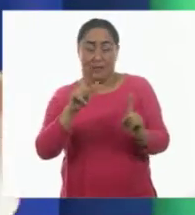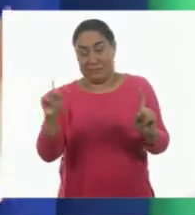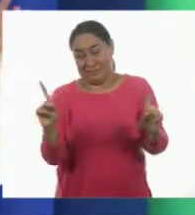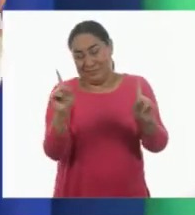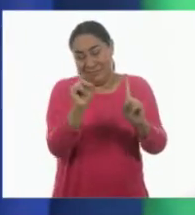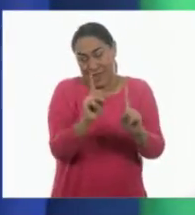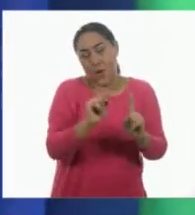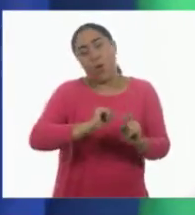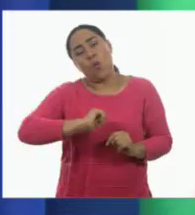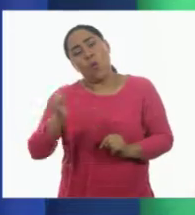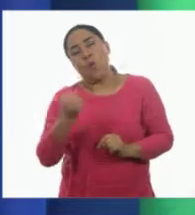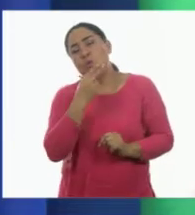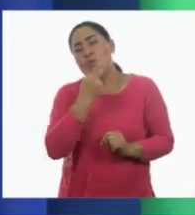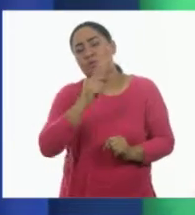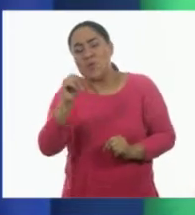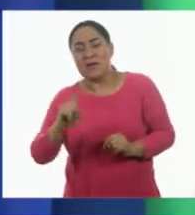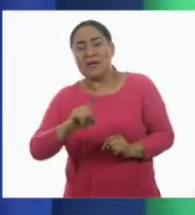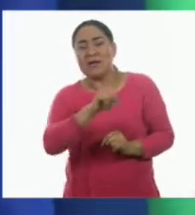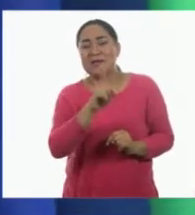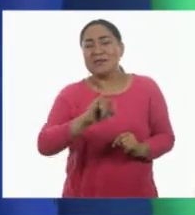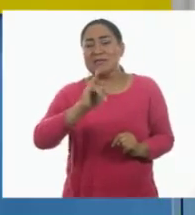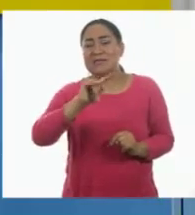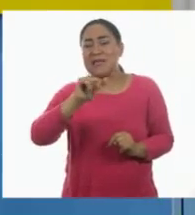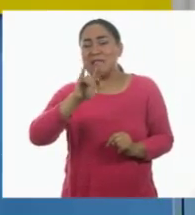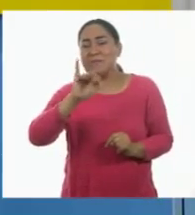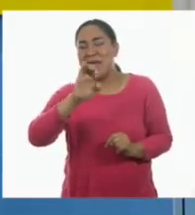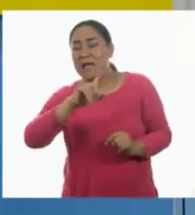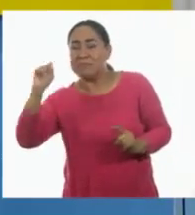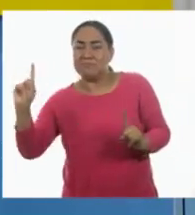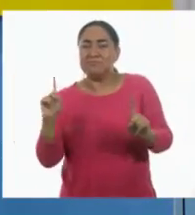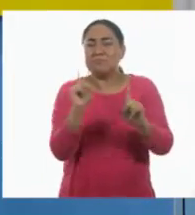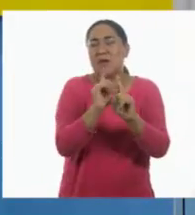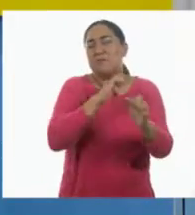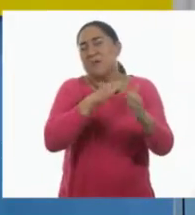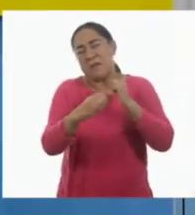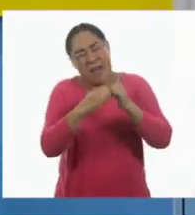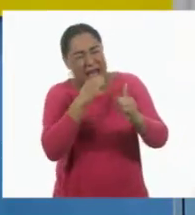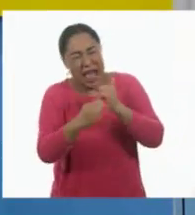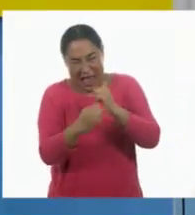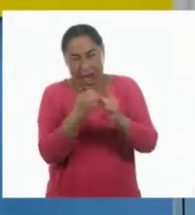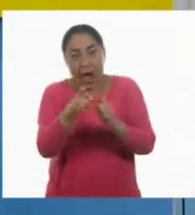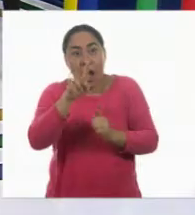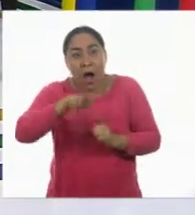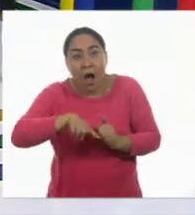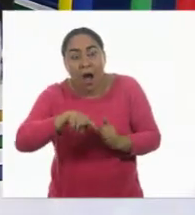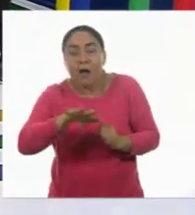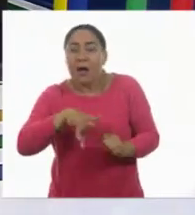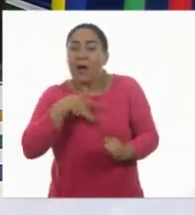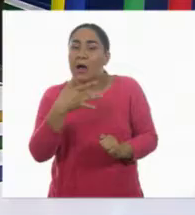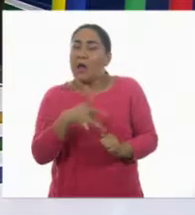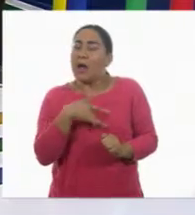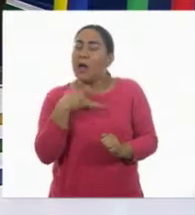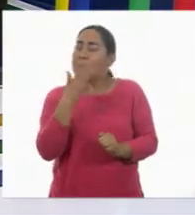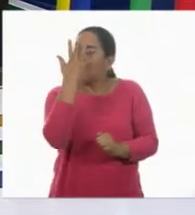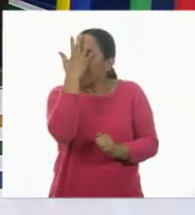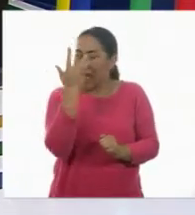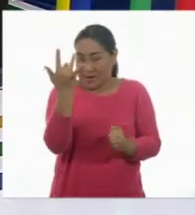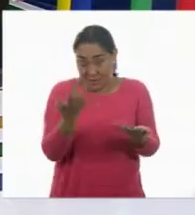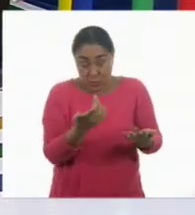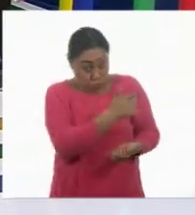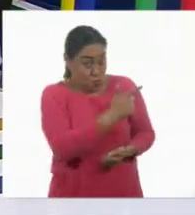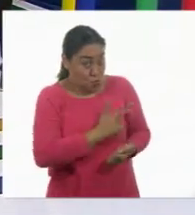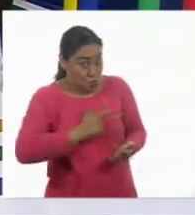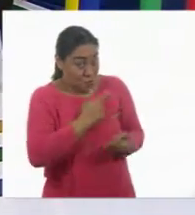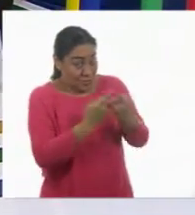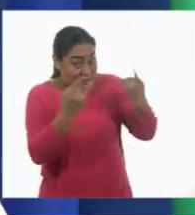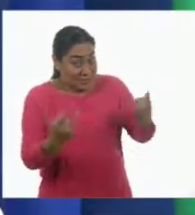Citlaltépec un poco a enredar esta historia y ese relato puede ser más mágico. ¿Sí? ¿Te gustan los relatos mágicos? Me encantan.